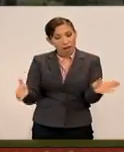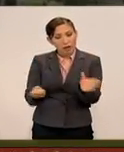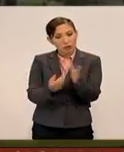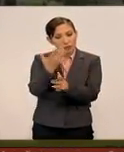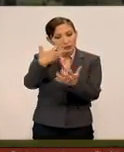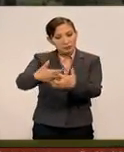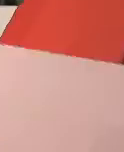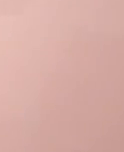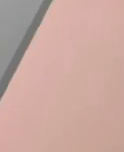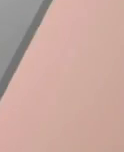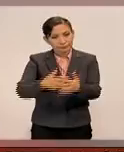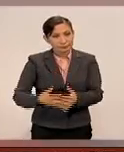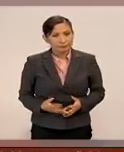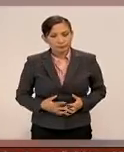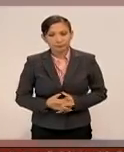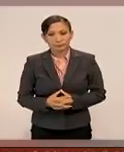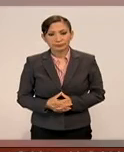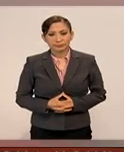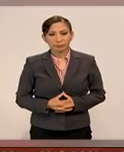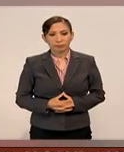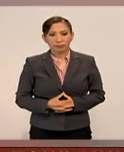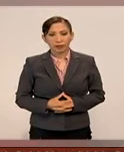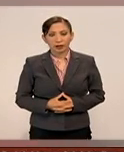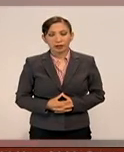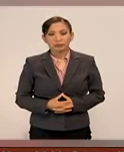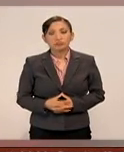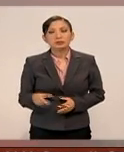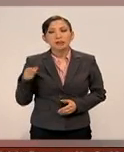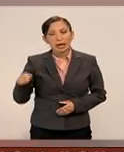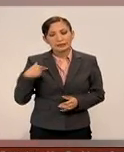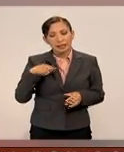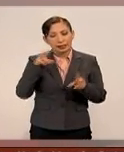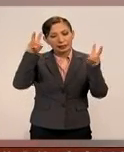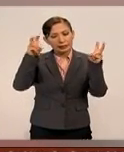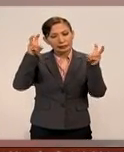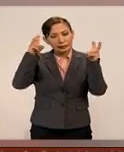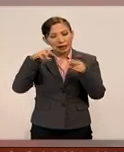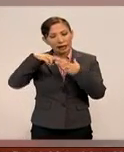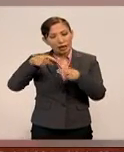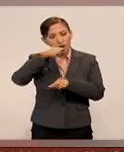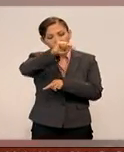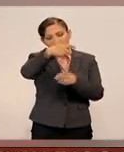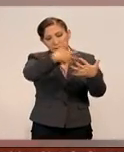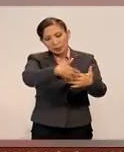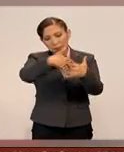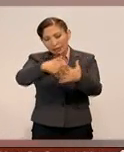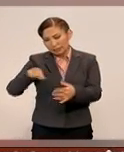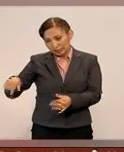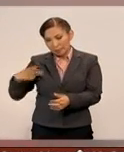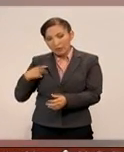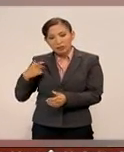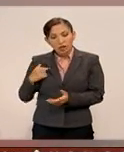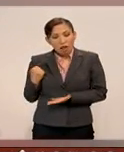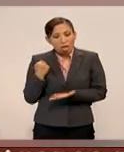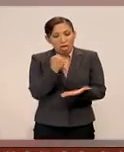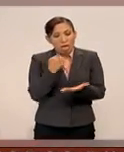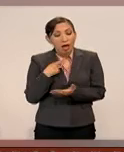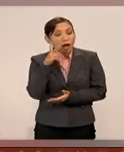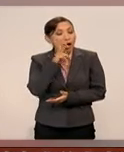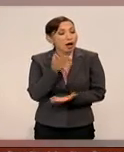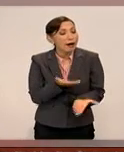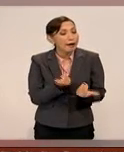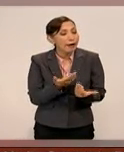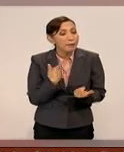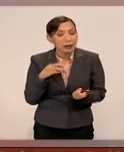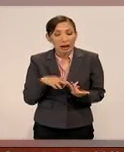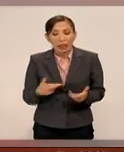nuevas empresas. Ya empieza a haber relación con otras empresas, esas personas y empresas empiezan a